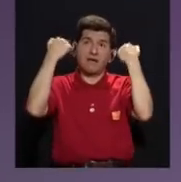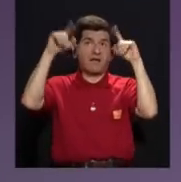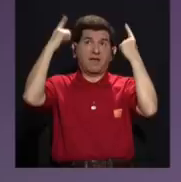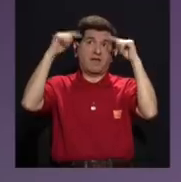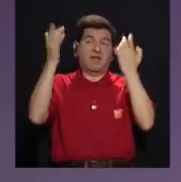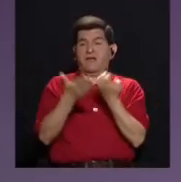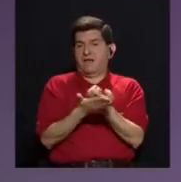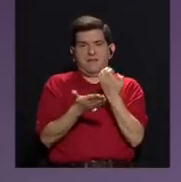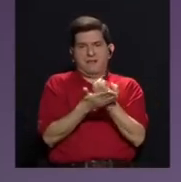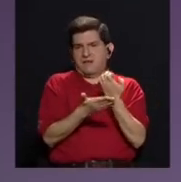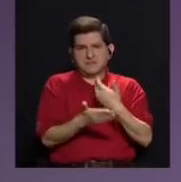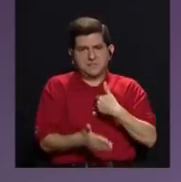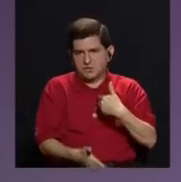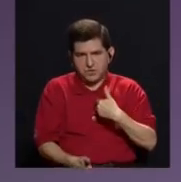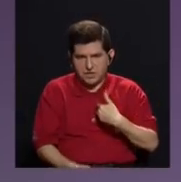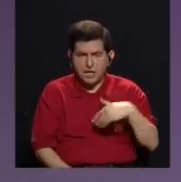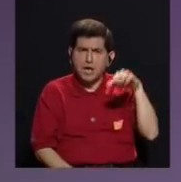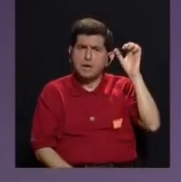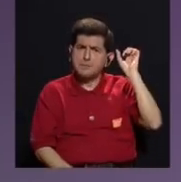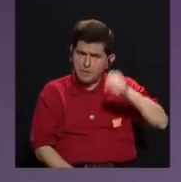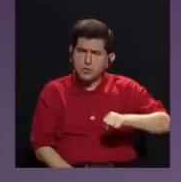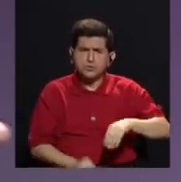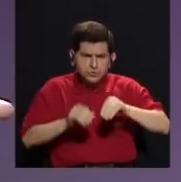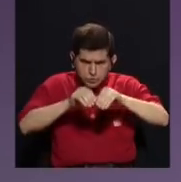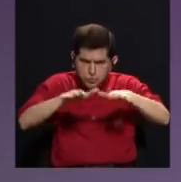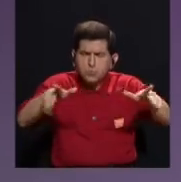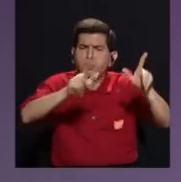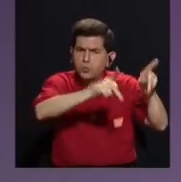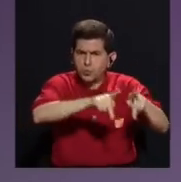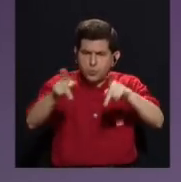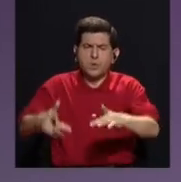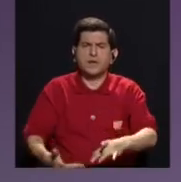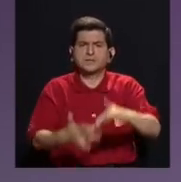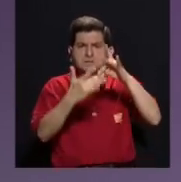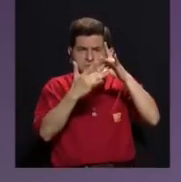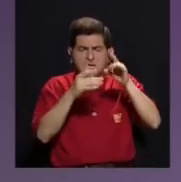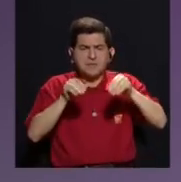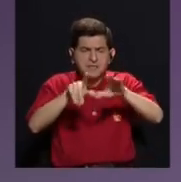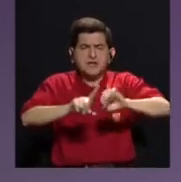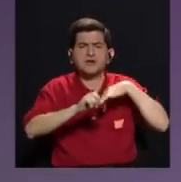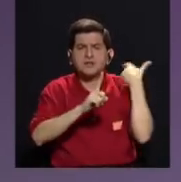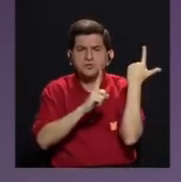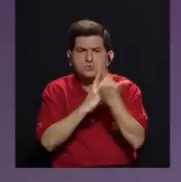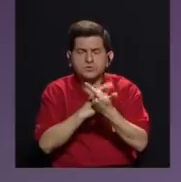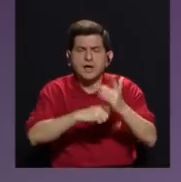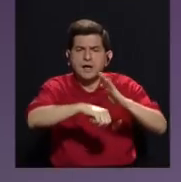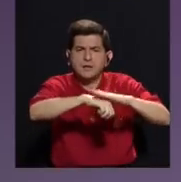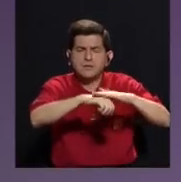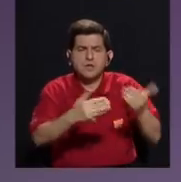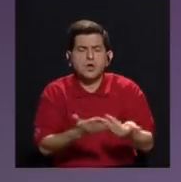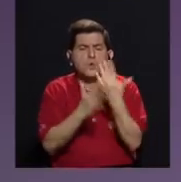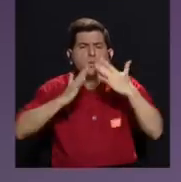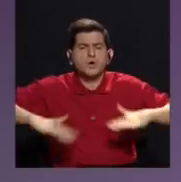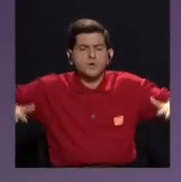económico que pueda tener pero si está llegando a mucha gente sobre todo por las redes sociales que han permitido nuevos espacios para para